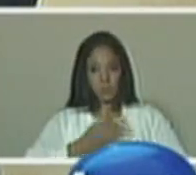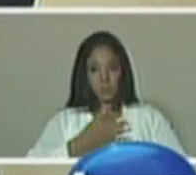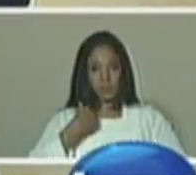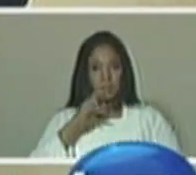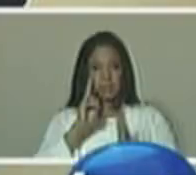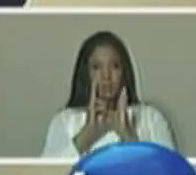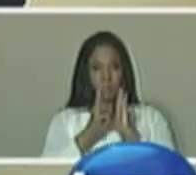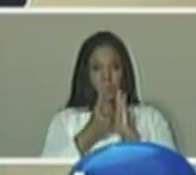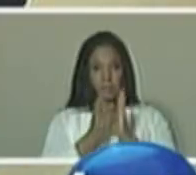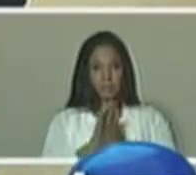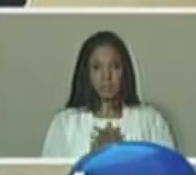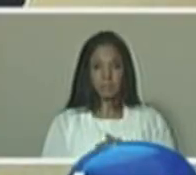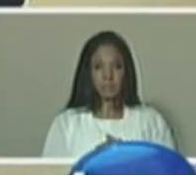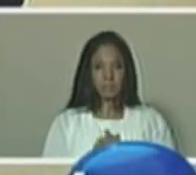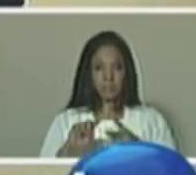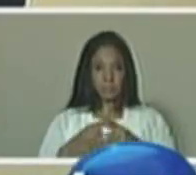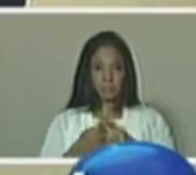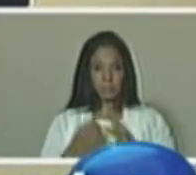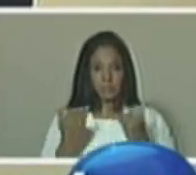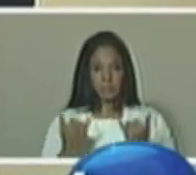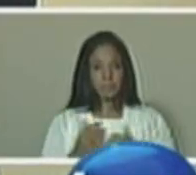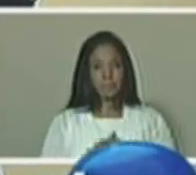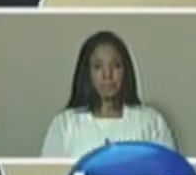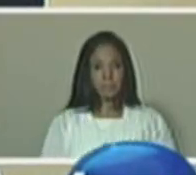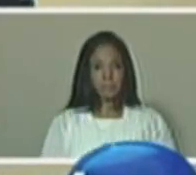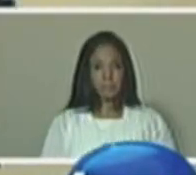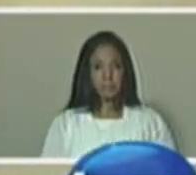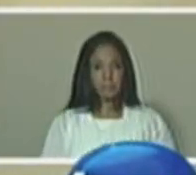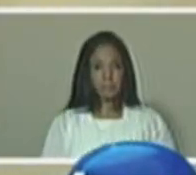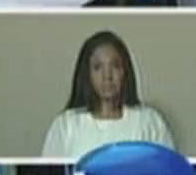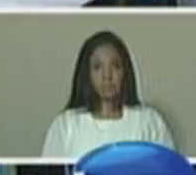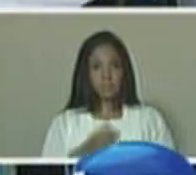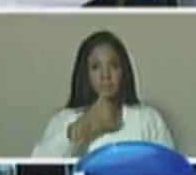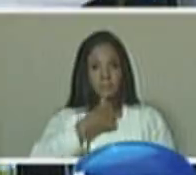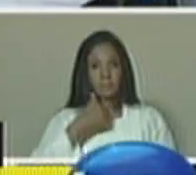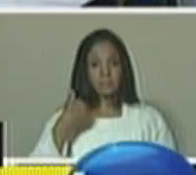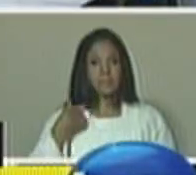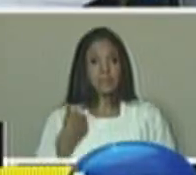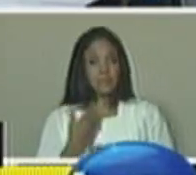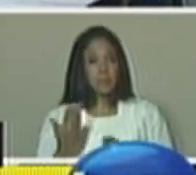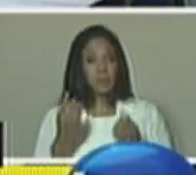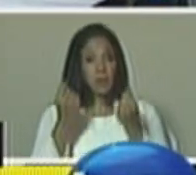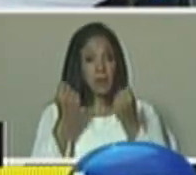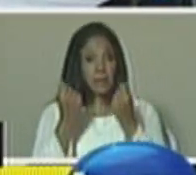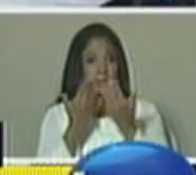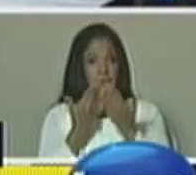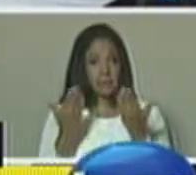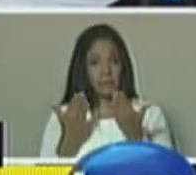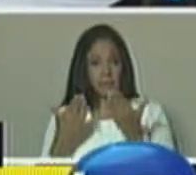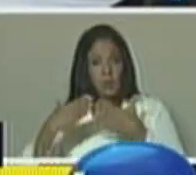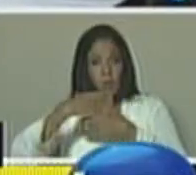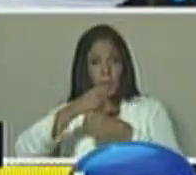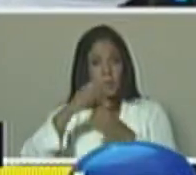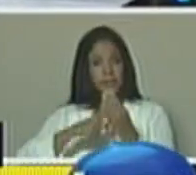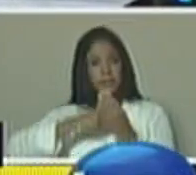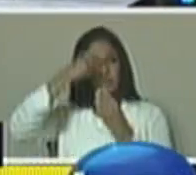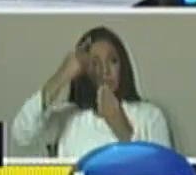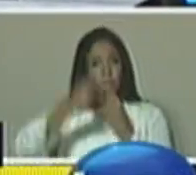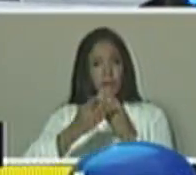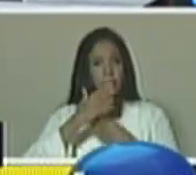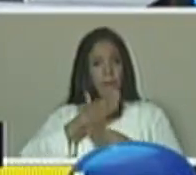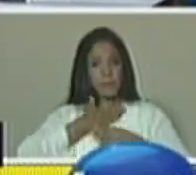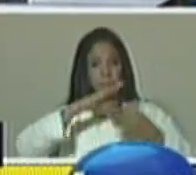2 minutos, Jaime, así que empiezan en este momento. Ya. Si obtuviera el dinero para realizar un proyecto en mi